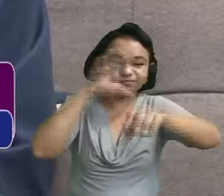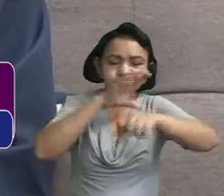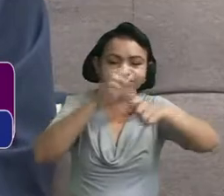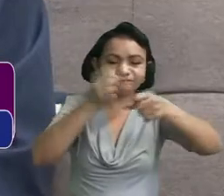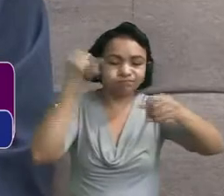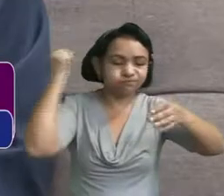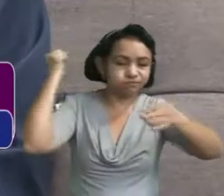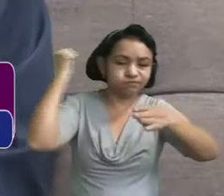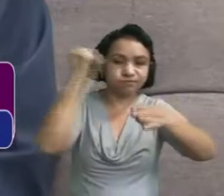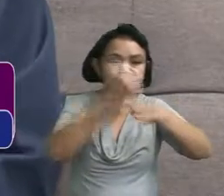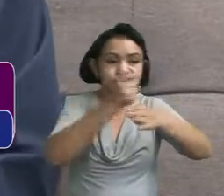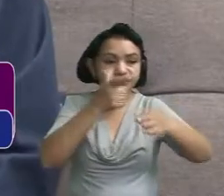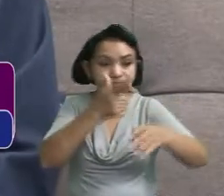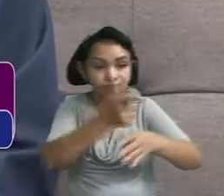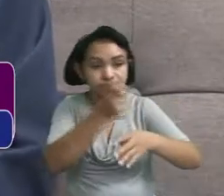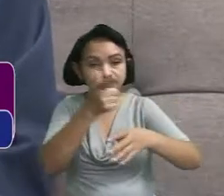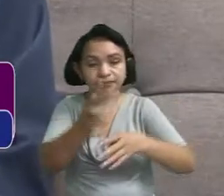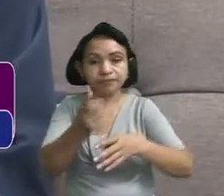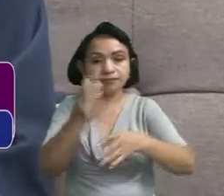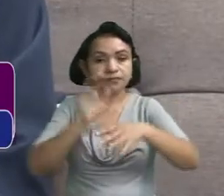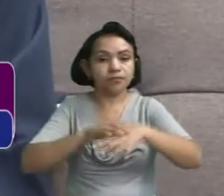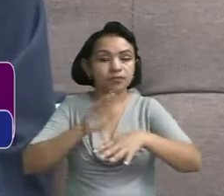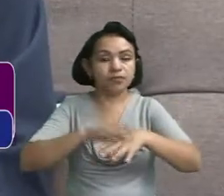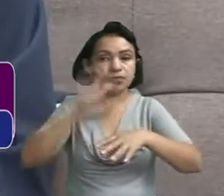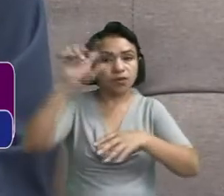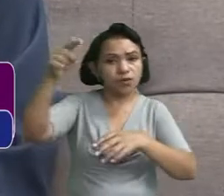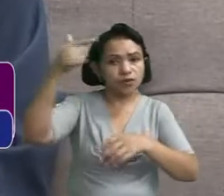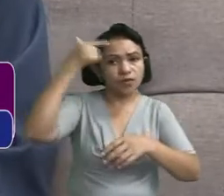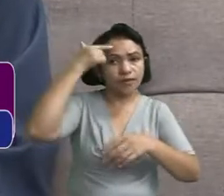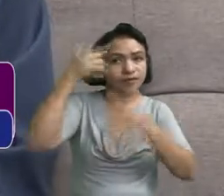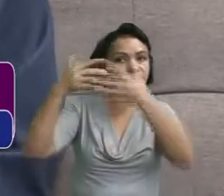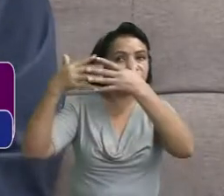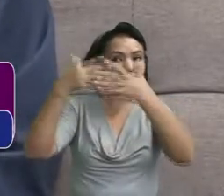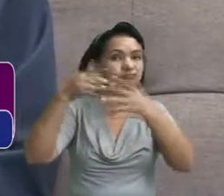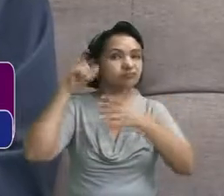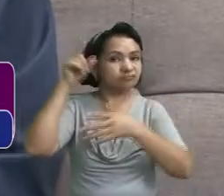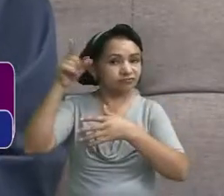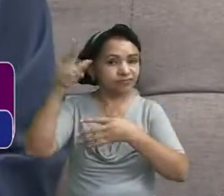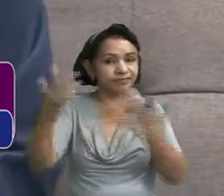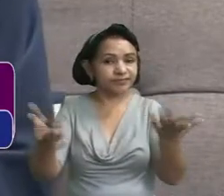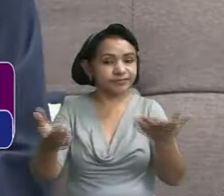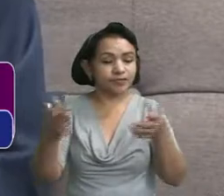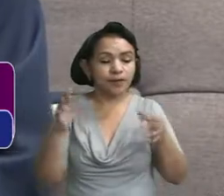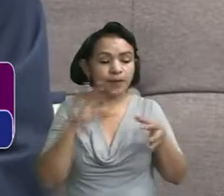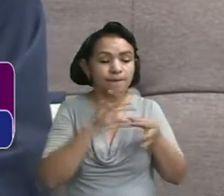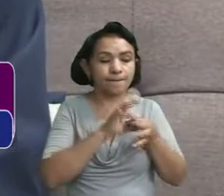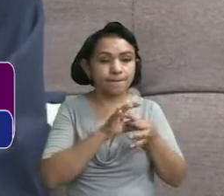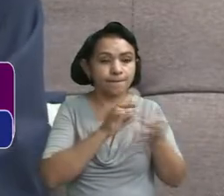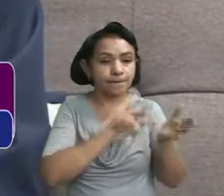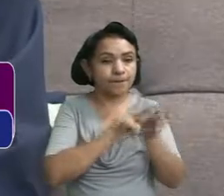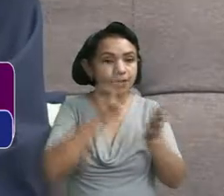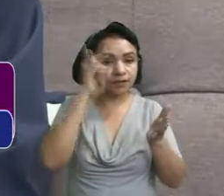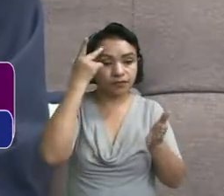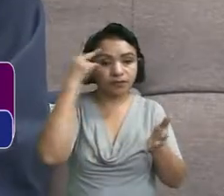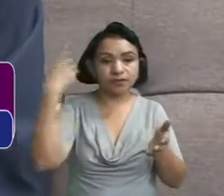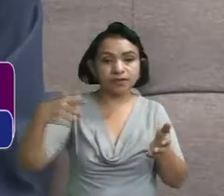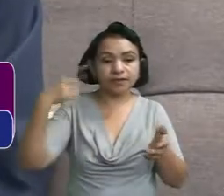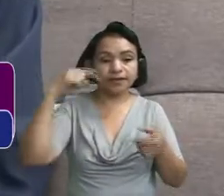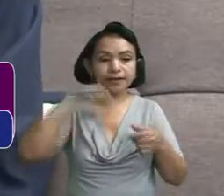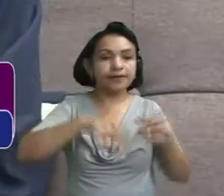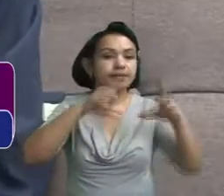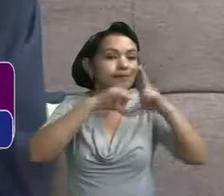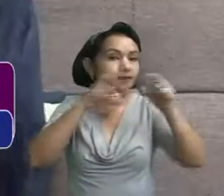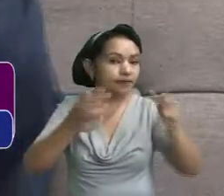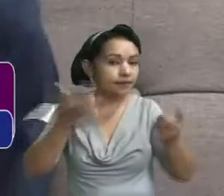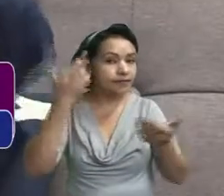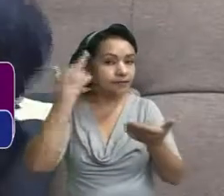Pues esto fue por orientaciones del gobierno de los Estados Unidos y en contubernio pues con los partidos políticos de derecha en aquel momento de la